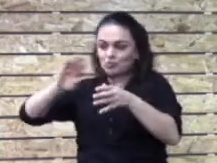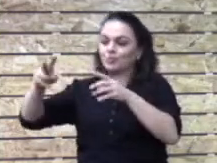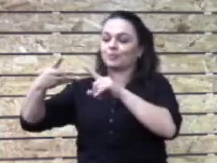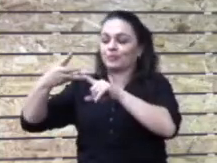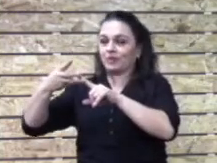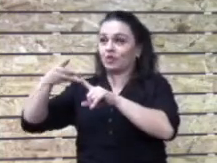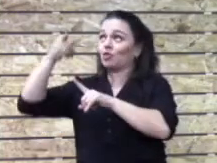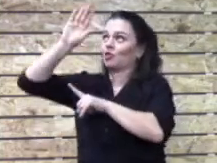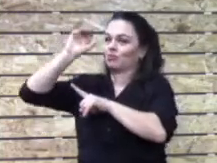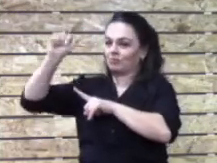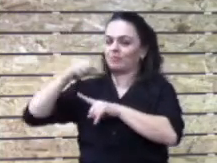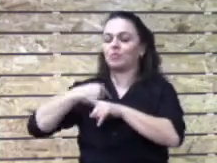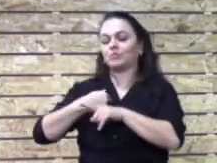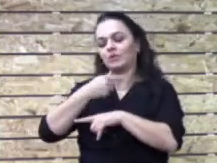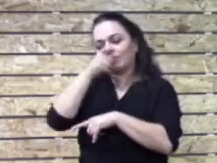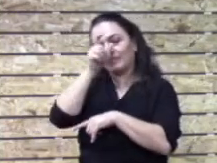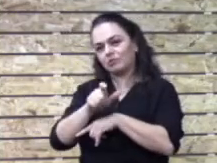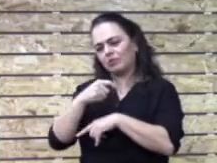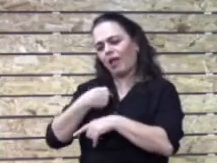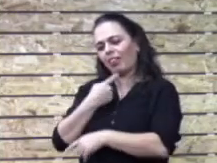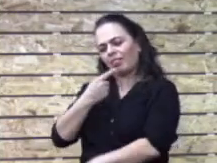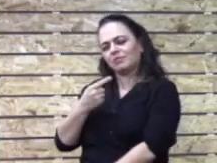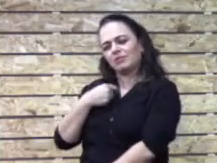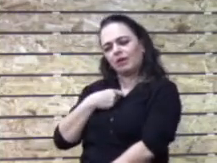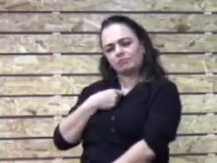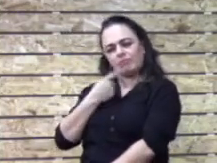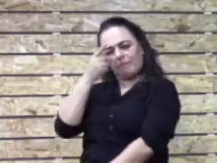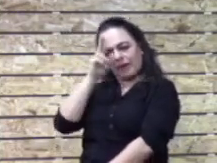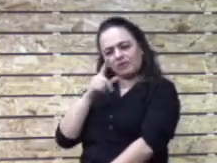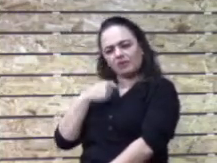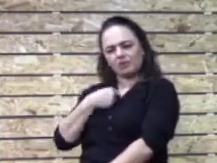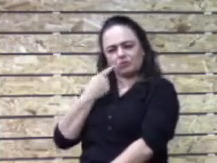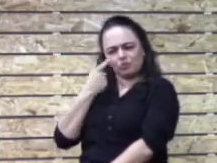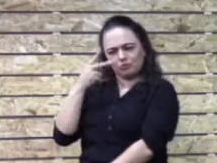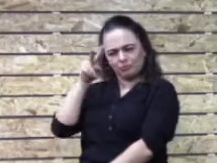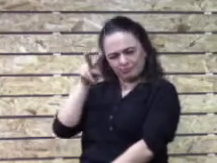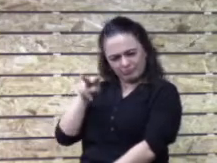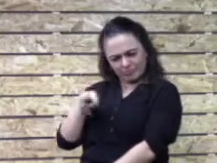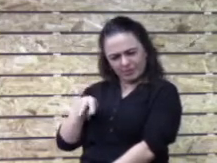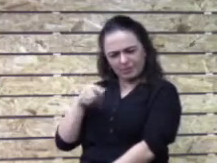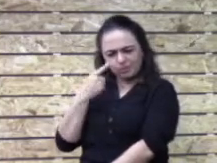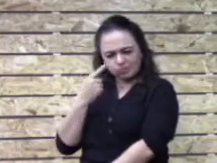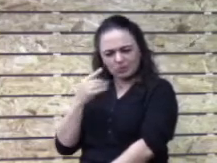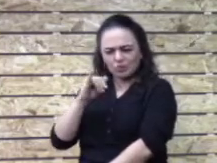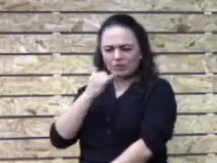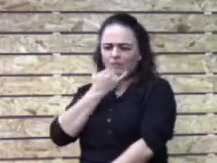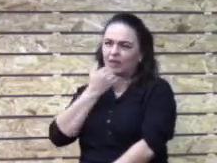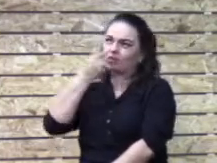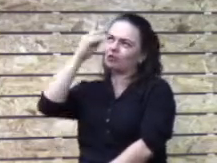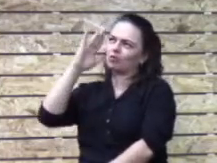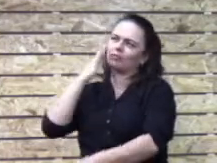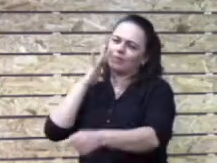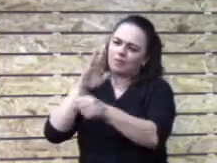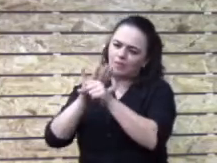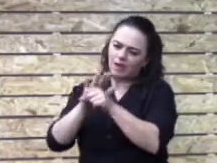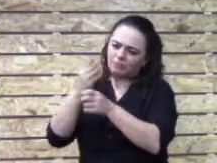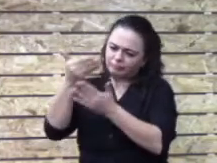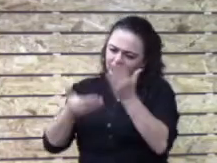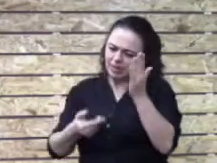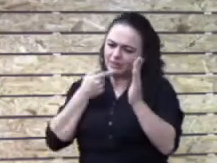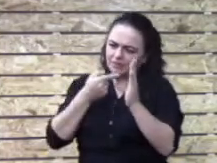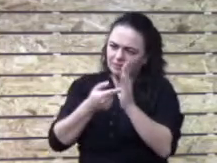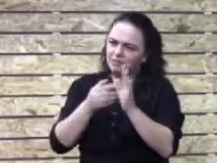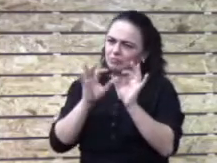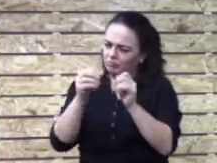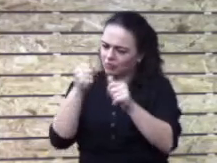aclarar algo aquí. Yo voy a aclarar algo aquí. Porque eso de citar promesas de Dios y todo, bien, si está en la Biblia, cítelas,